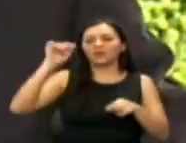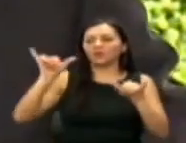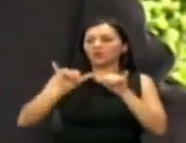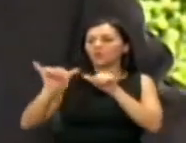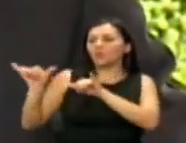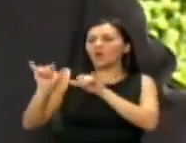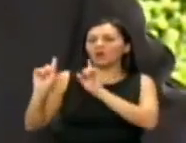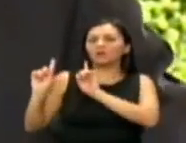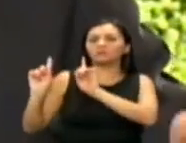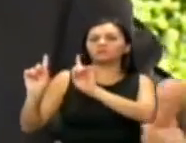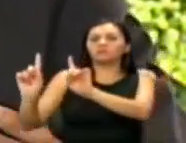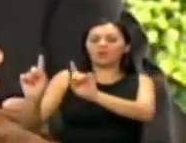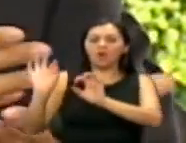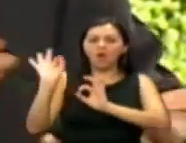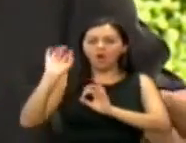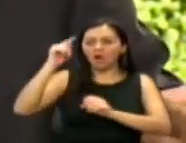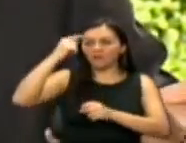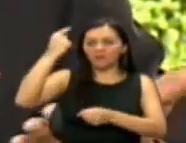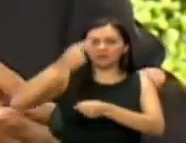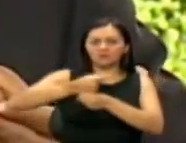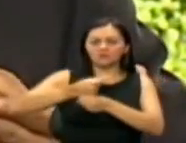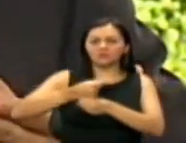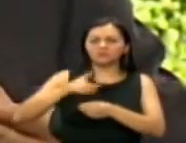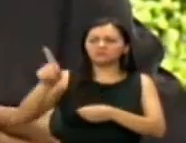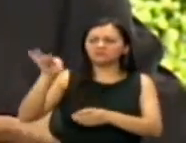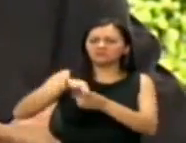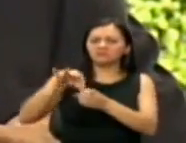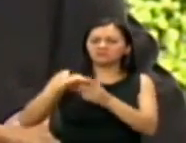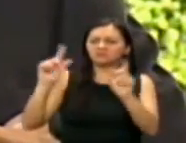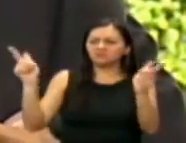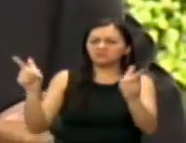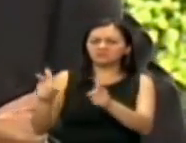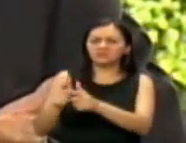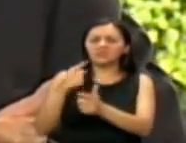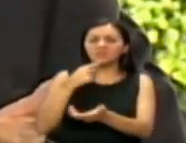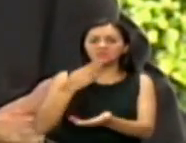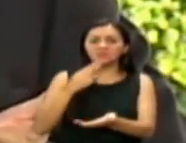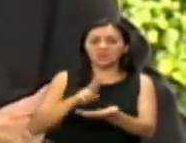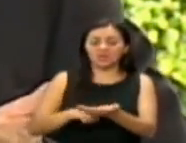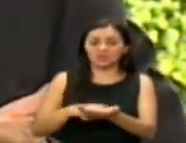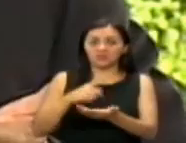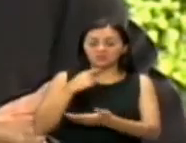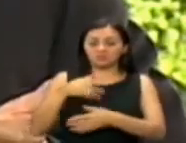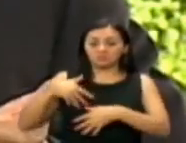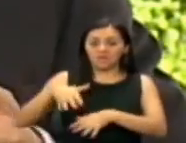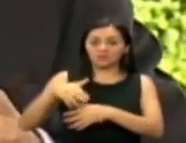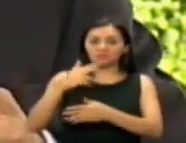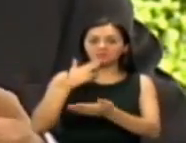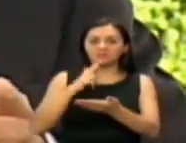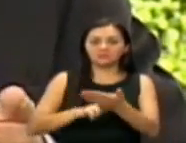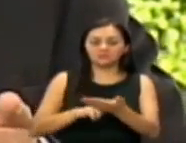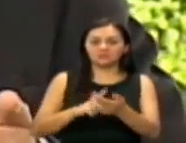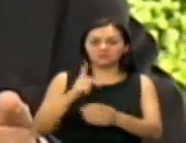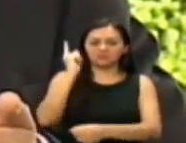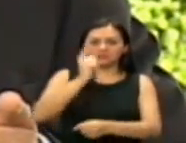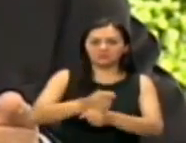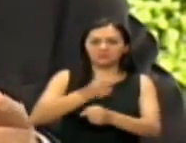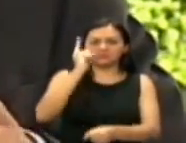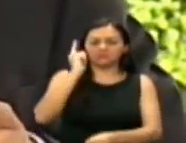urnas, gobernar, porque no sé si recuerden que hacían decretos ellos. Durante la marcha hacían decretos.